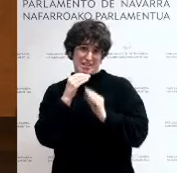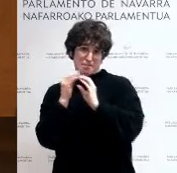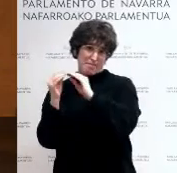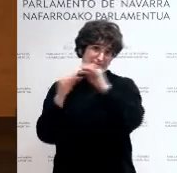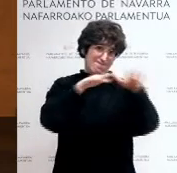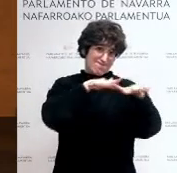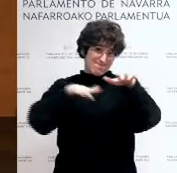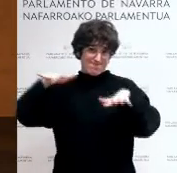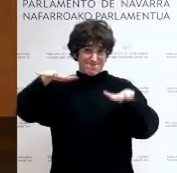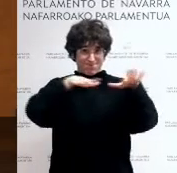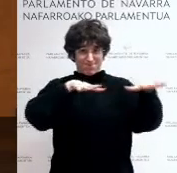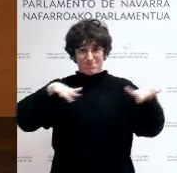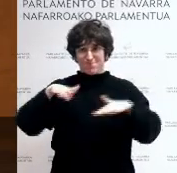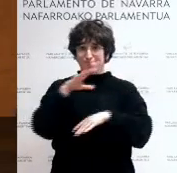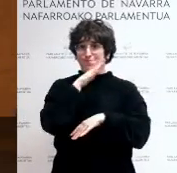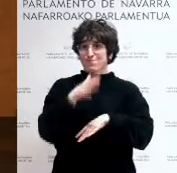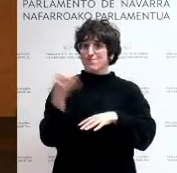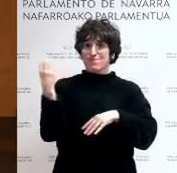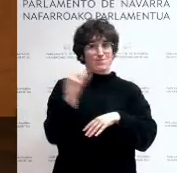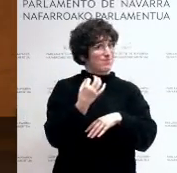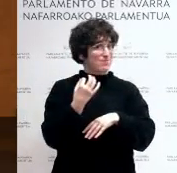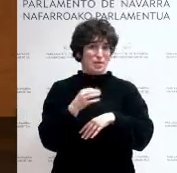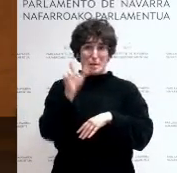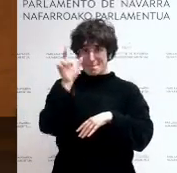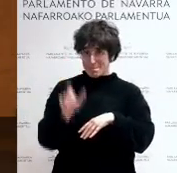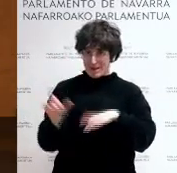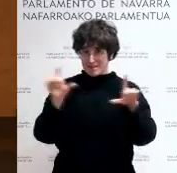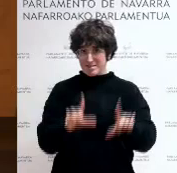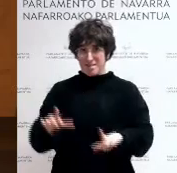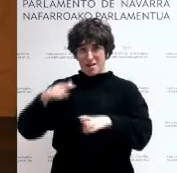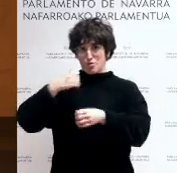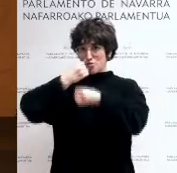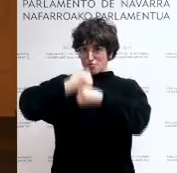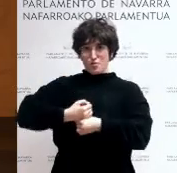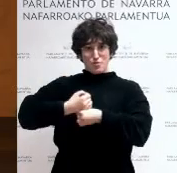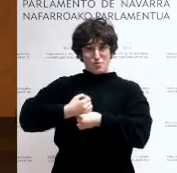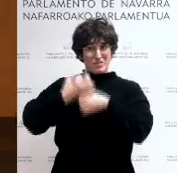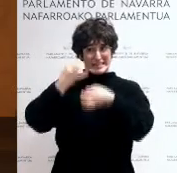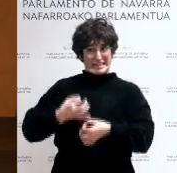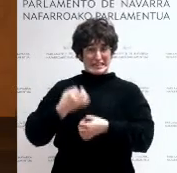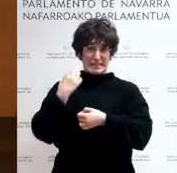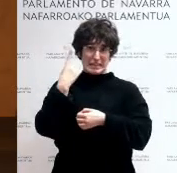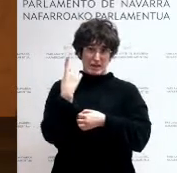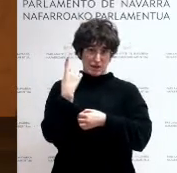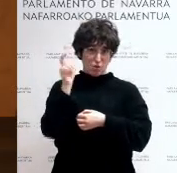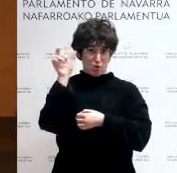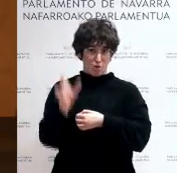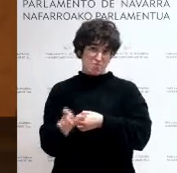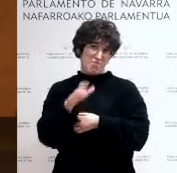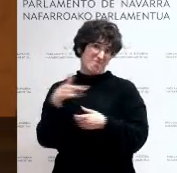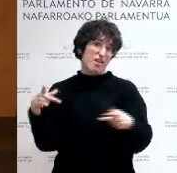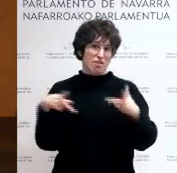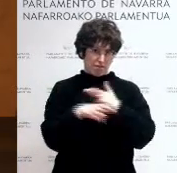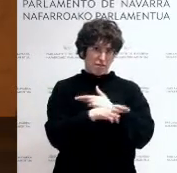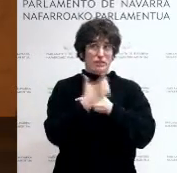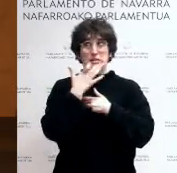no se está asegurando, y es que haya un radiólogo de presencia física en los 2 hospitales comarcales para que los pacientes no tengan que ser desplazados a Pamplona cada